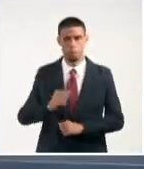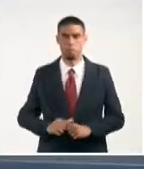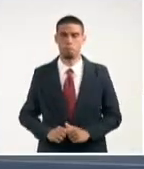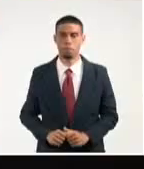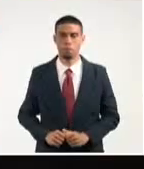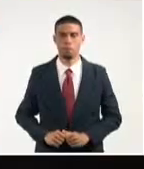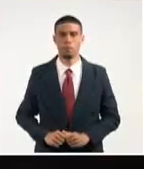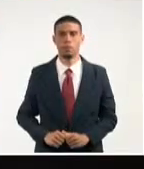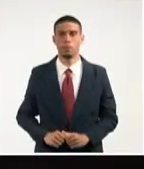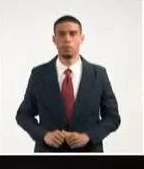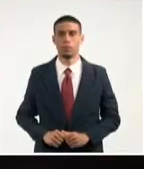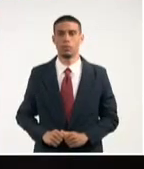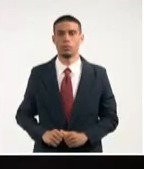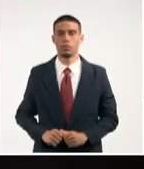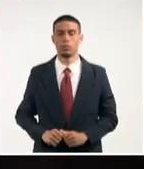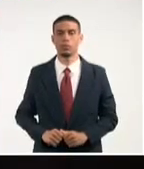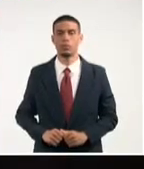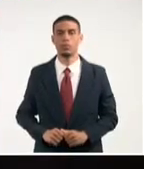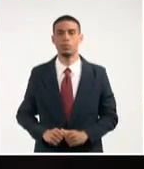Ruz.